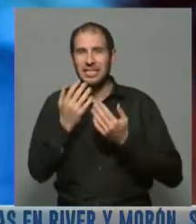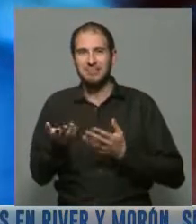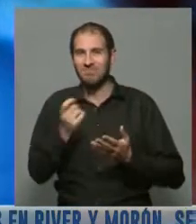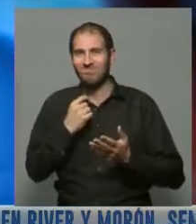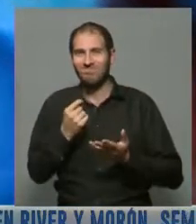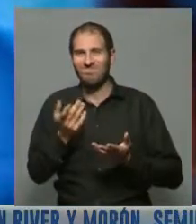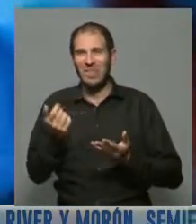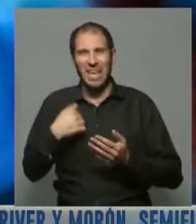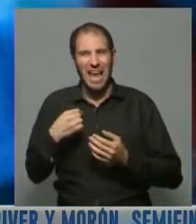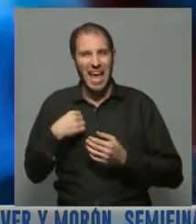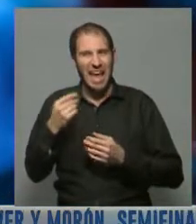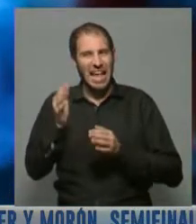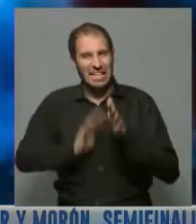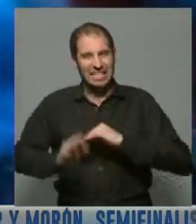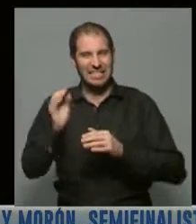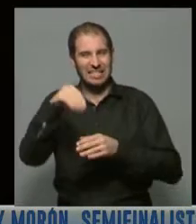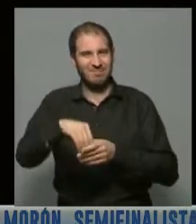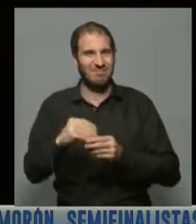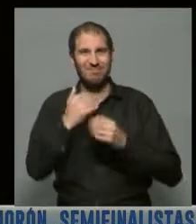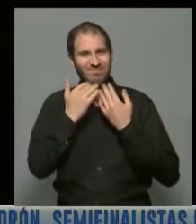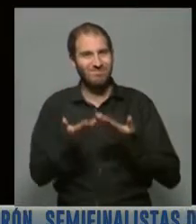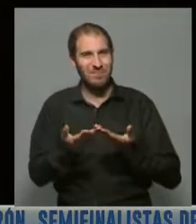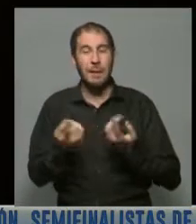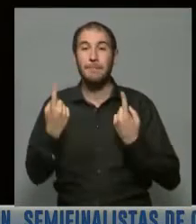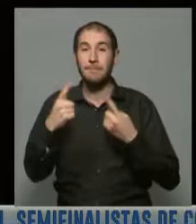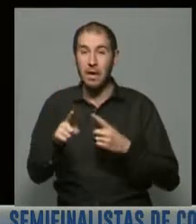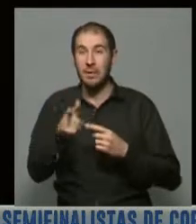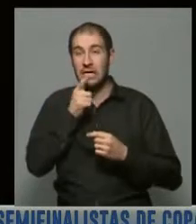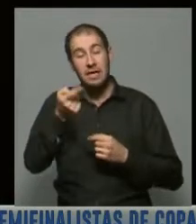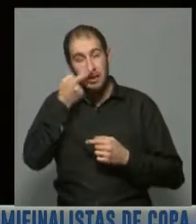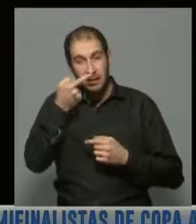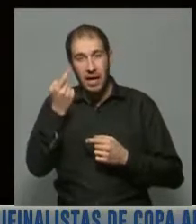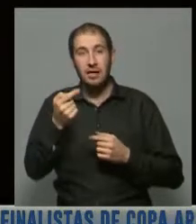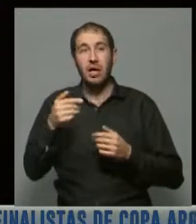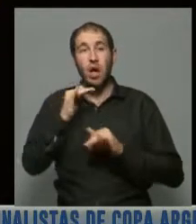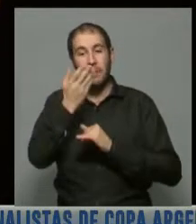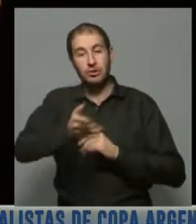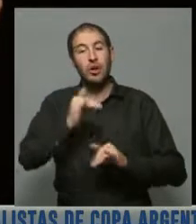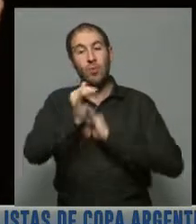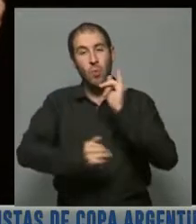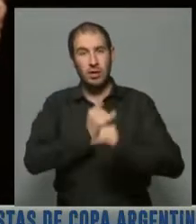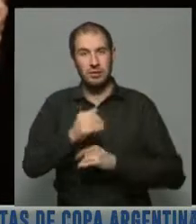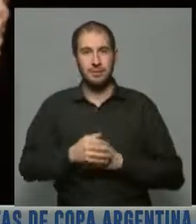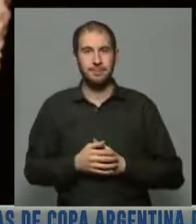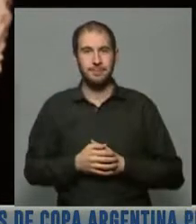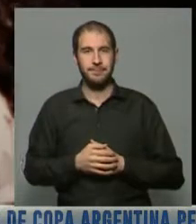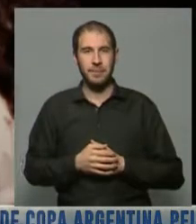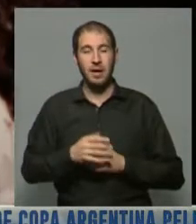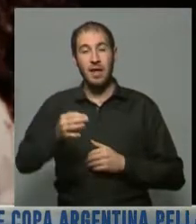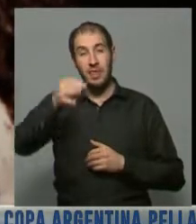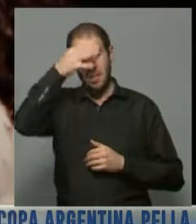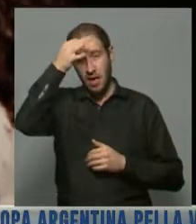nosotras las llevamos a cabo en la obra, pero sí nos parecía interesante contarle al público que la